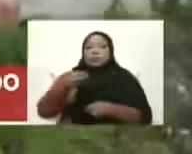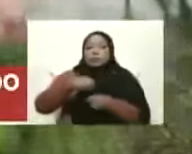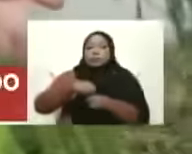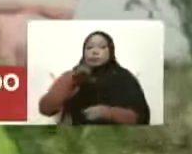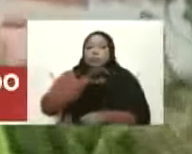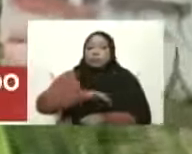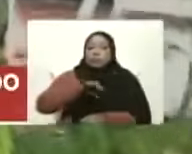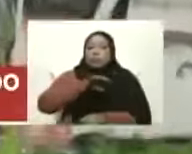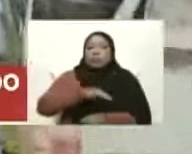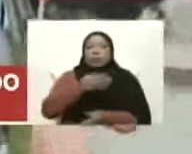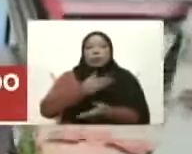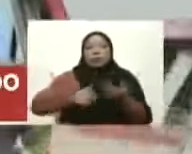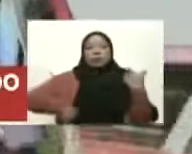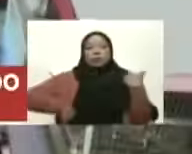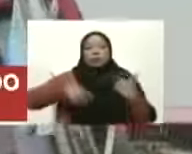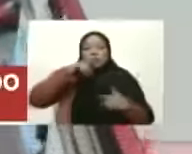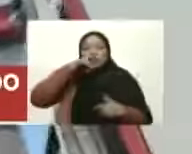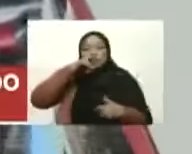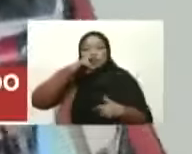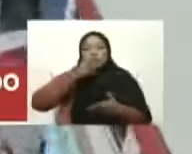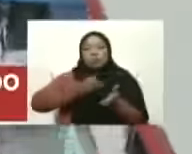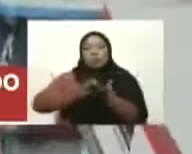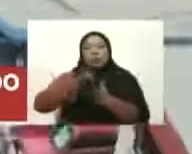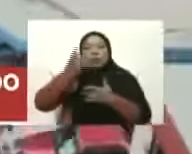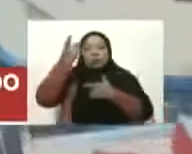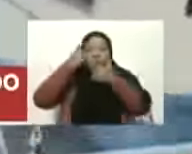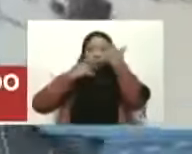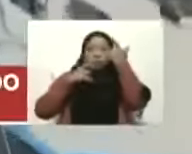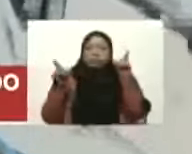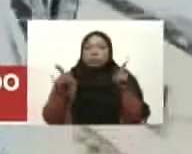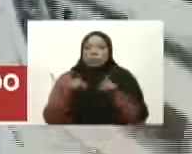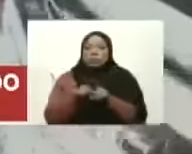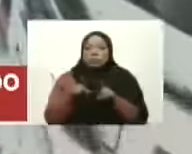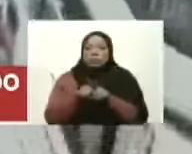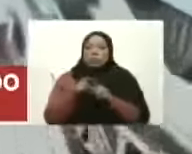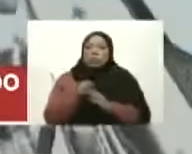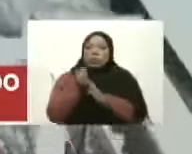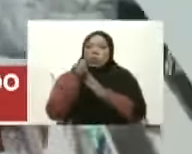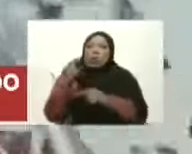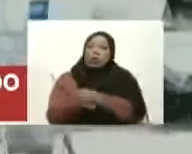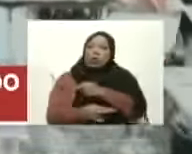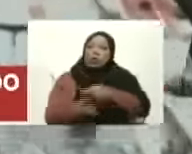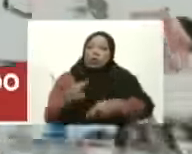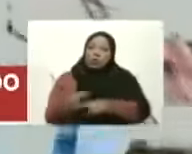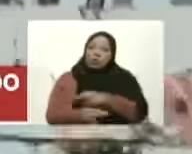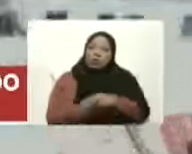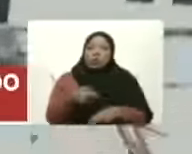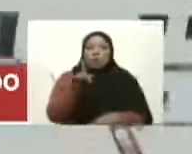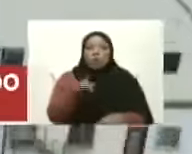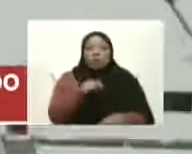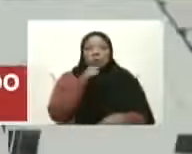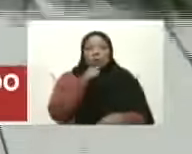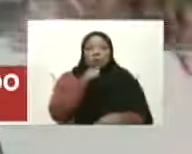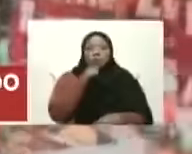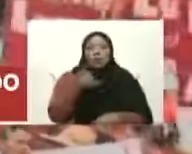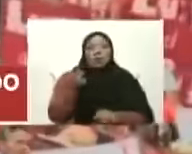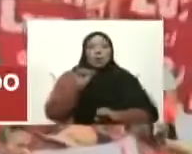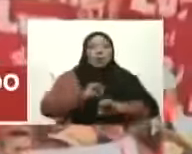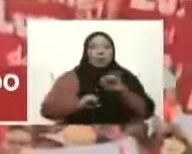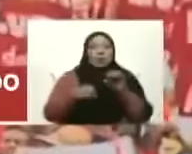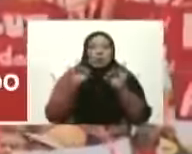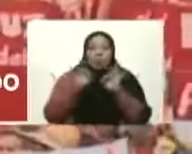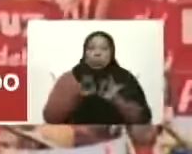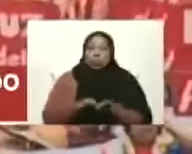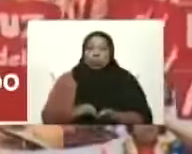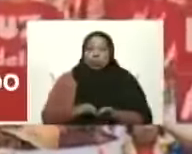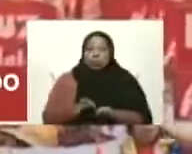del presidente Nicolás Maduro, al legado del comandante Hugo Chávez, líder de la Revolución Bolivariana, y también en rechazo